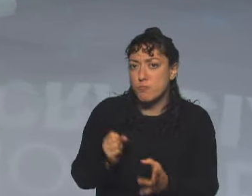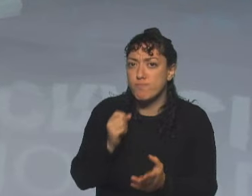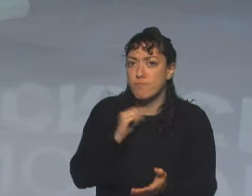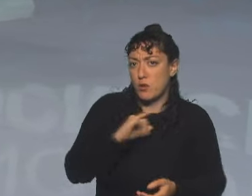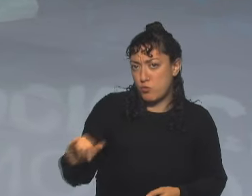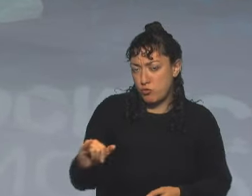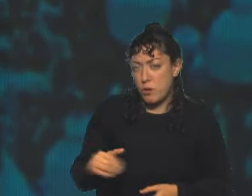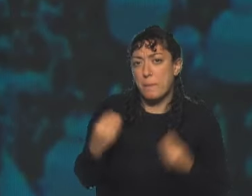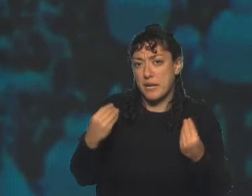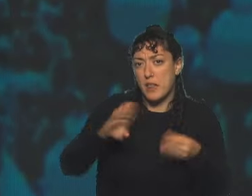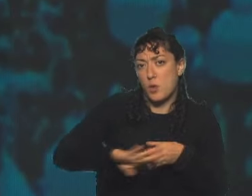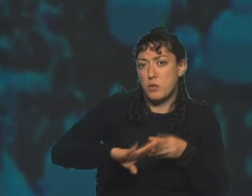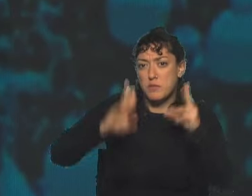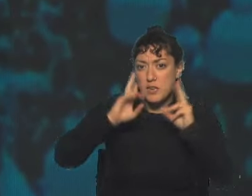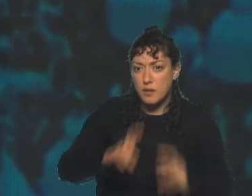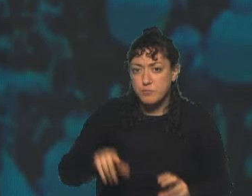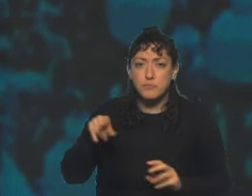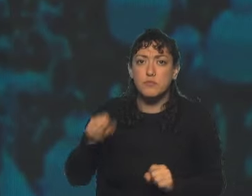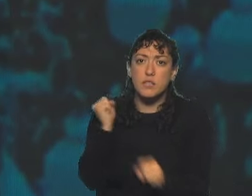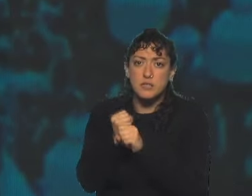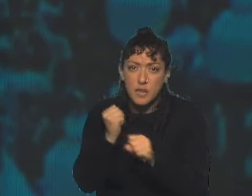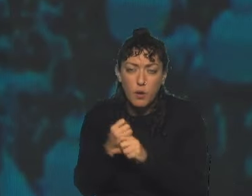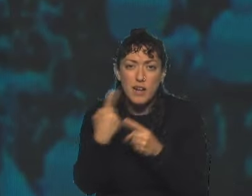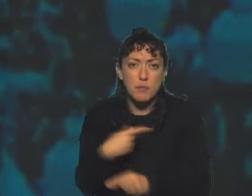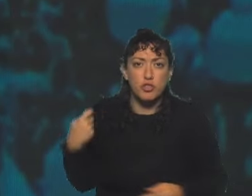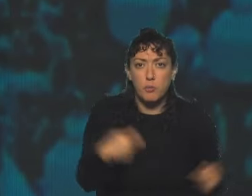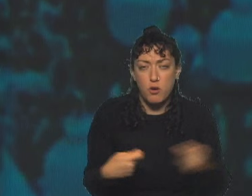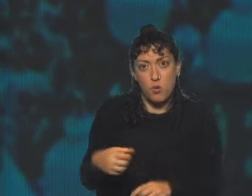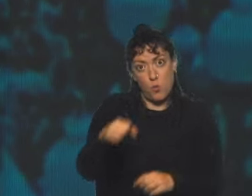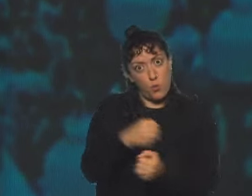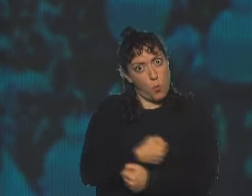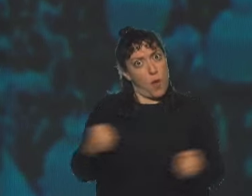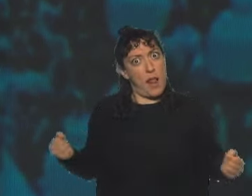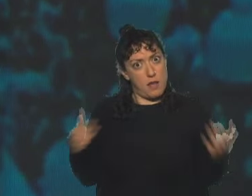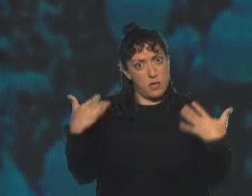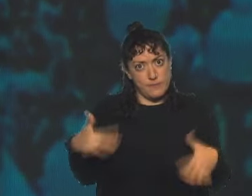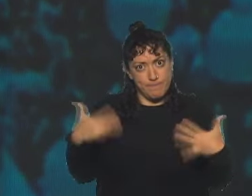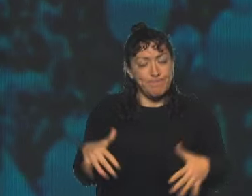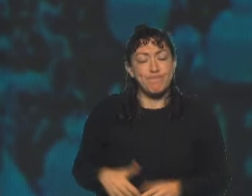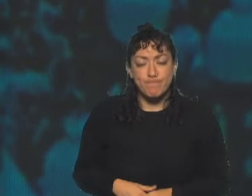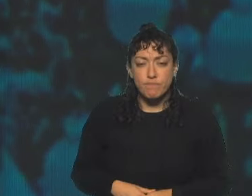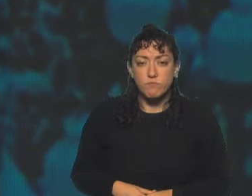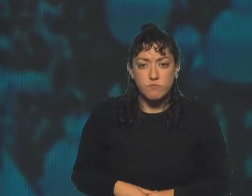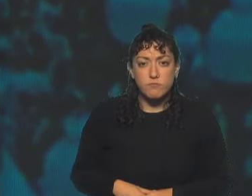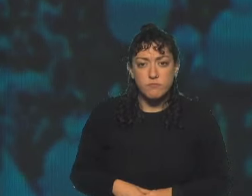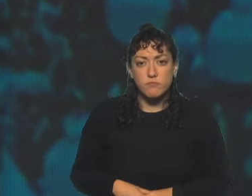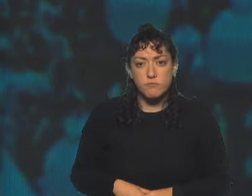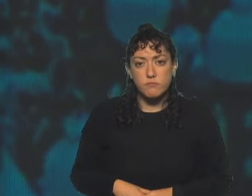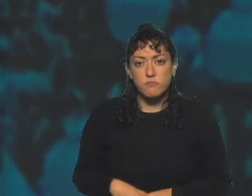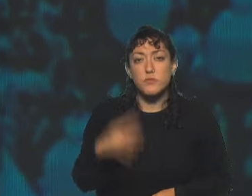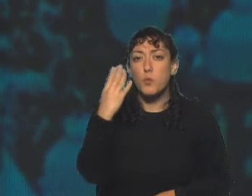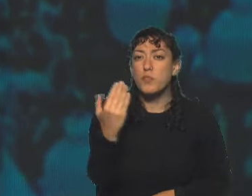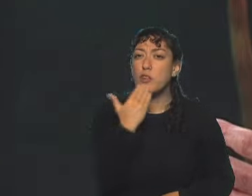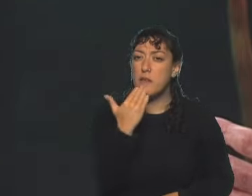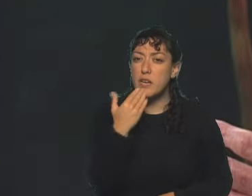deuda. Y empezó a trabajar, a aportar elementos. Qué coraje. Es decir, claro, precisamente el 4 de